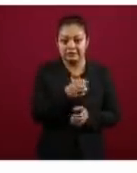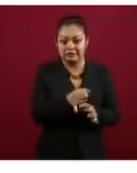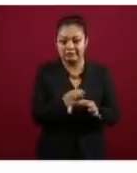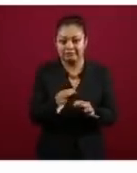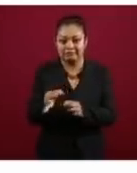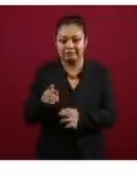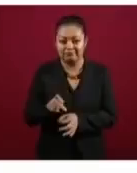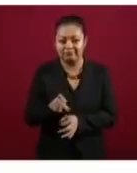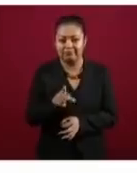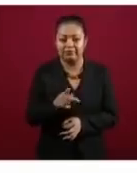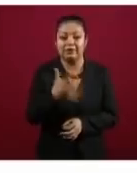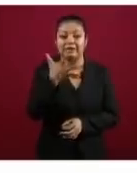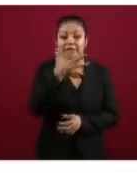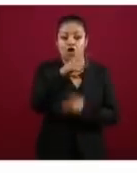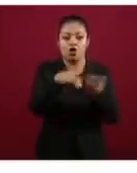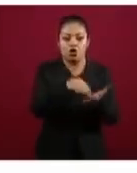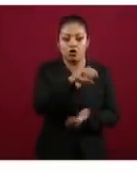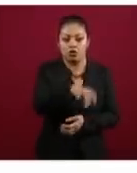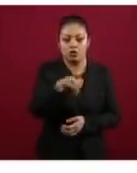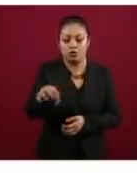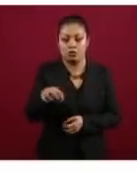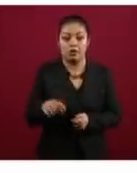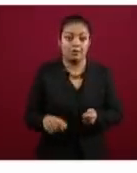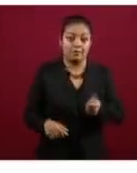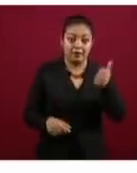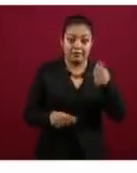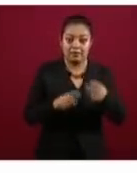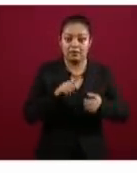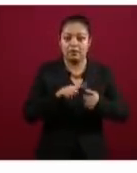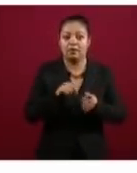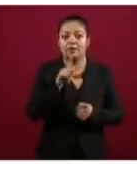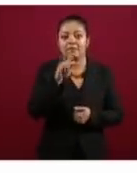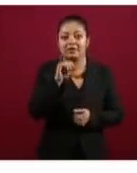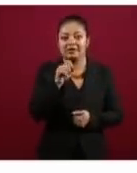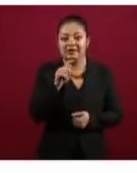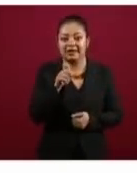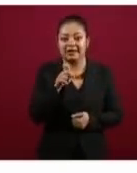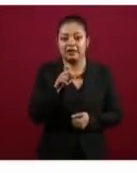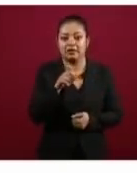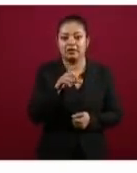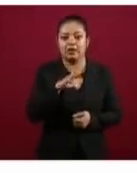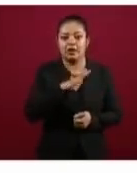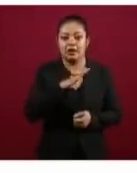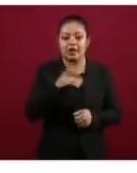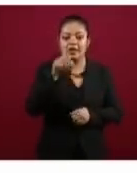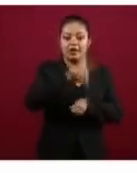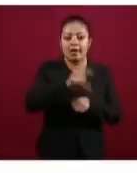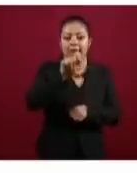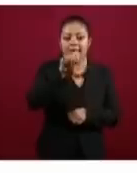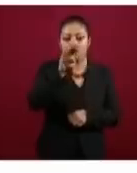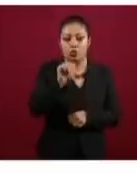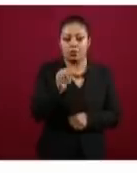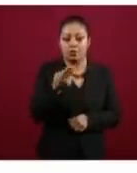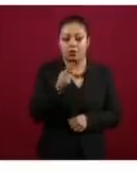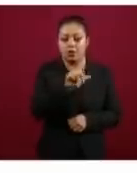han definido 5 sedes. La primera será en Pisté, Tinum, el día 29 de